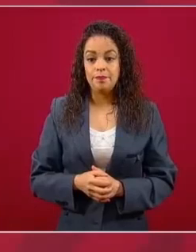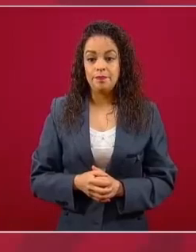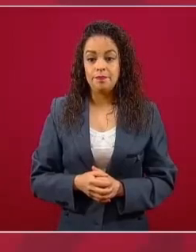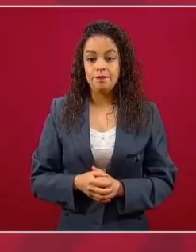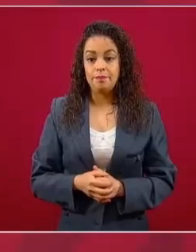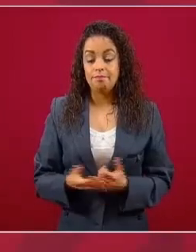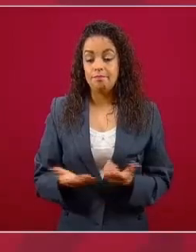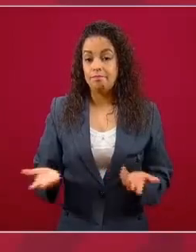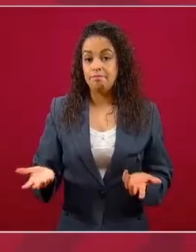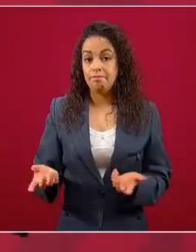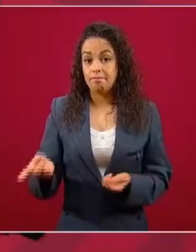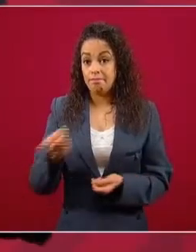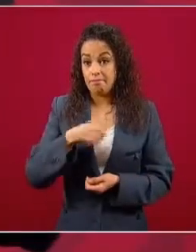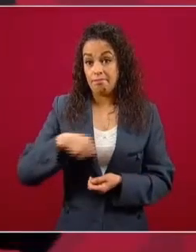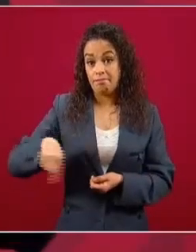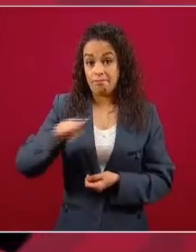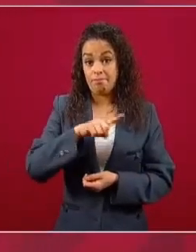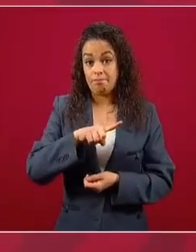Consumimos